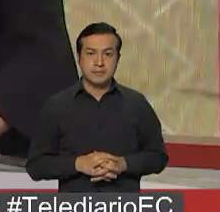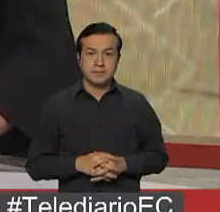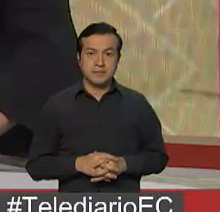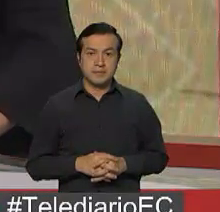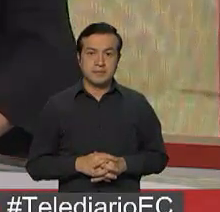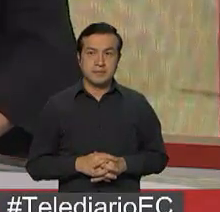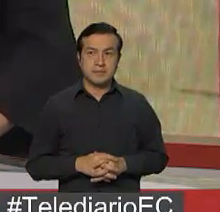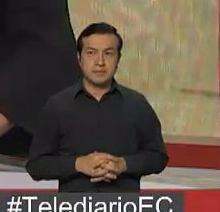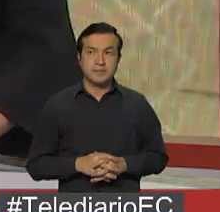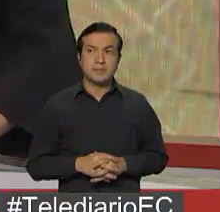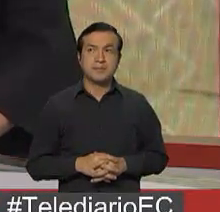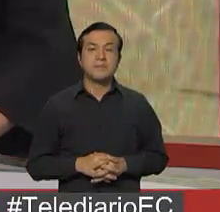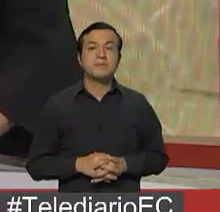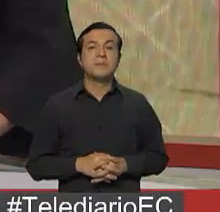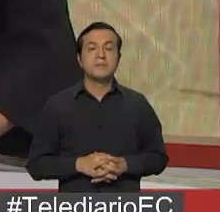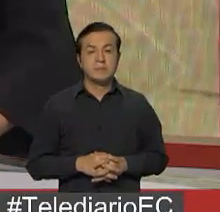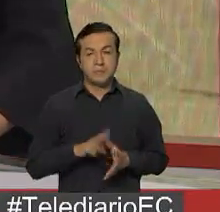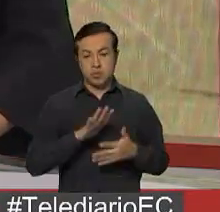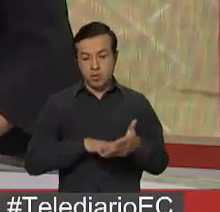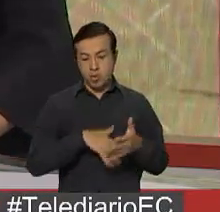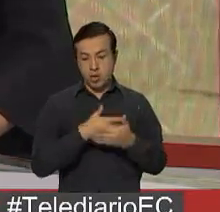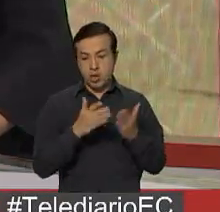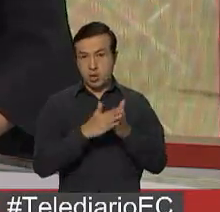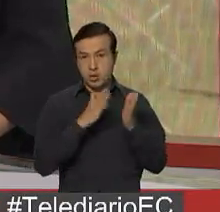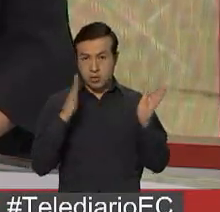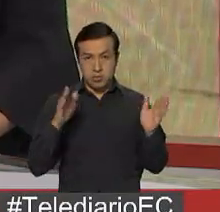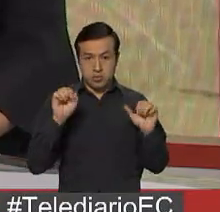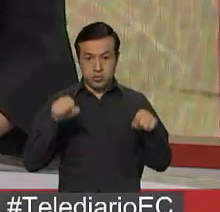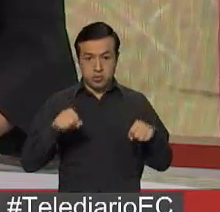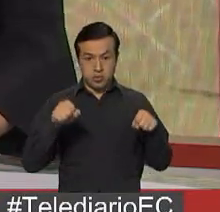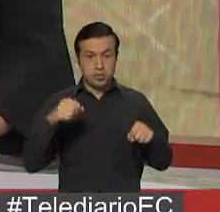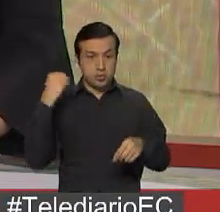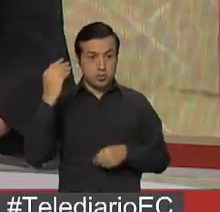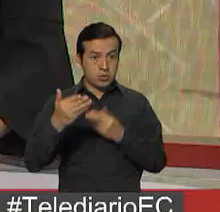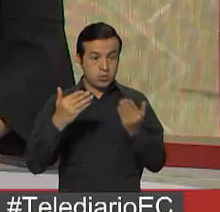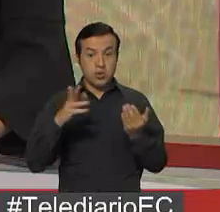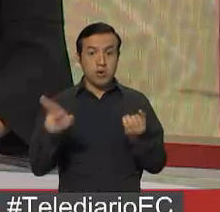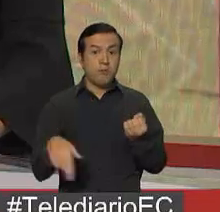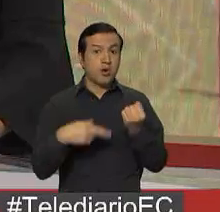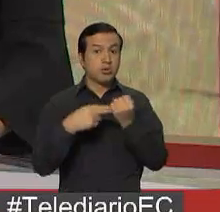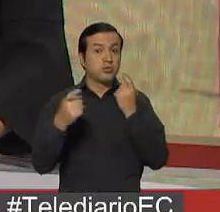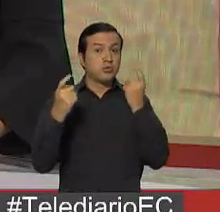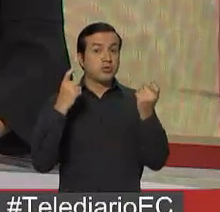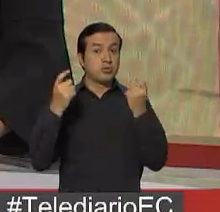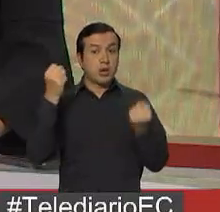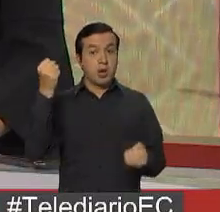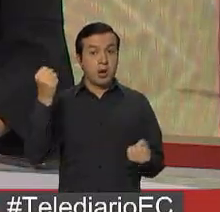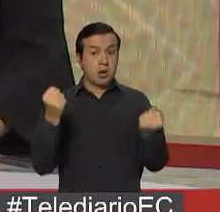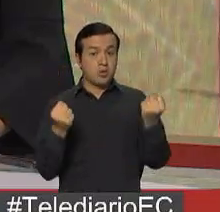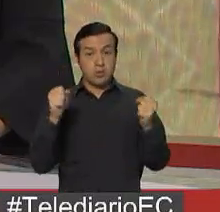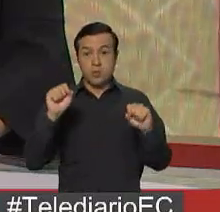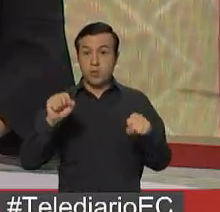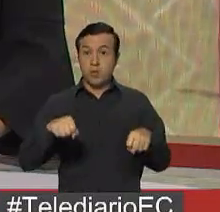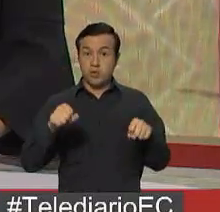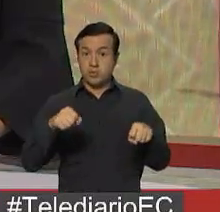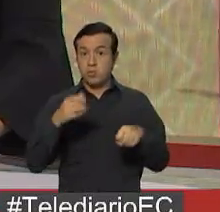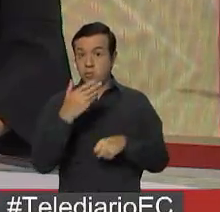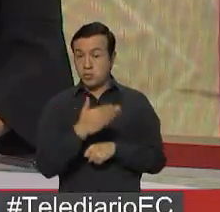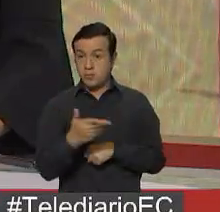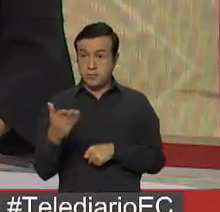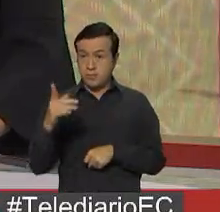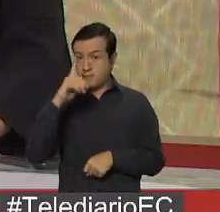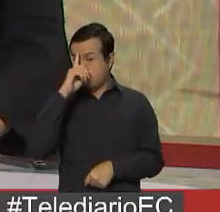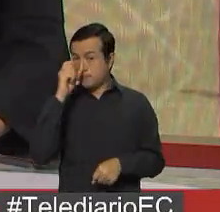y con la extensión del horario para las entregas a domicilio se reforzarán los controles a los vehículos y motos que realicen esta actividad